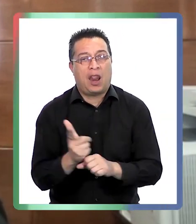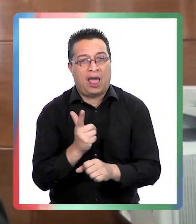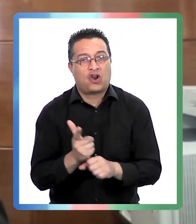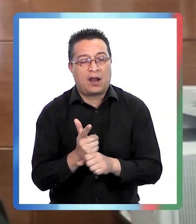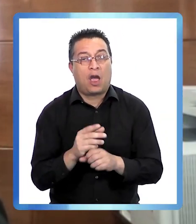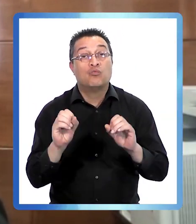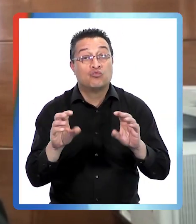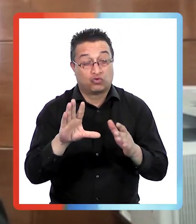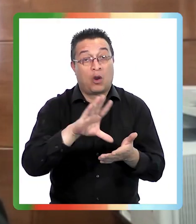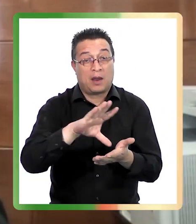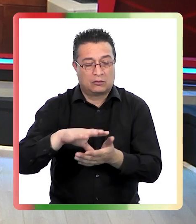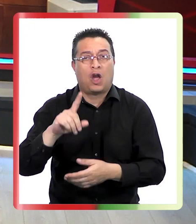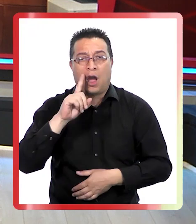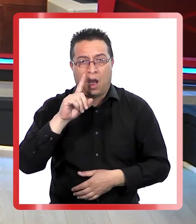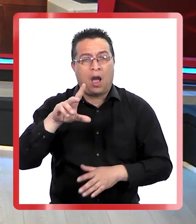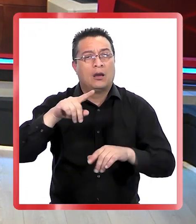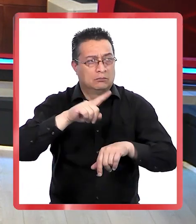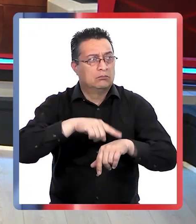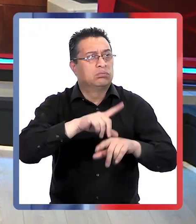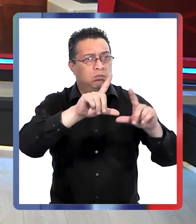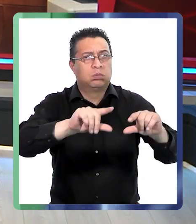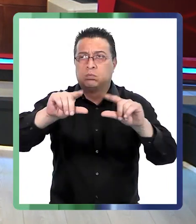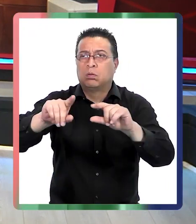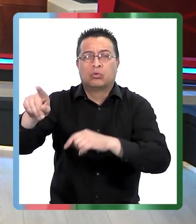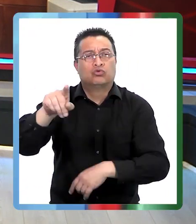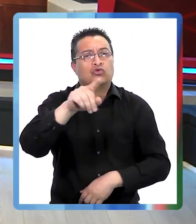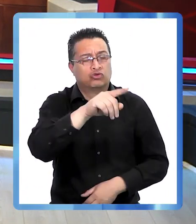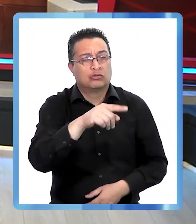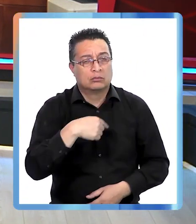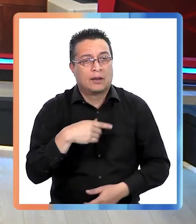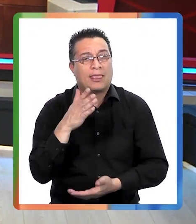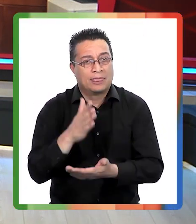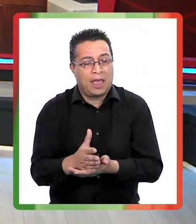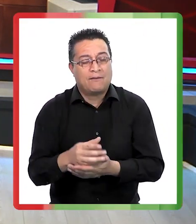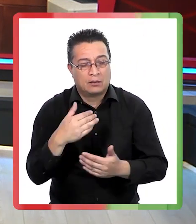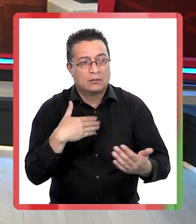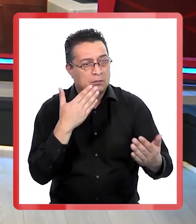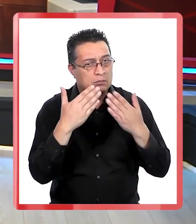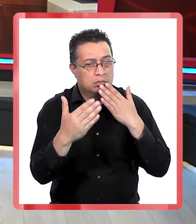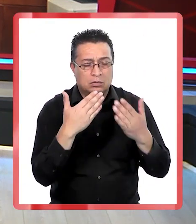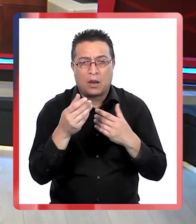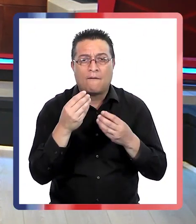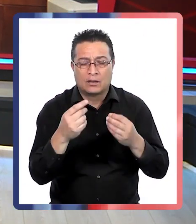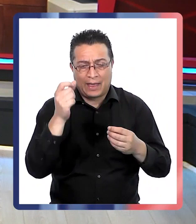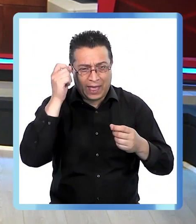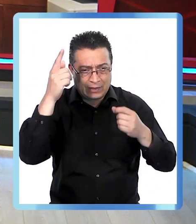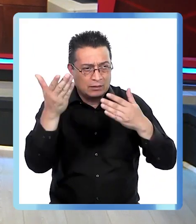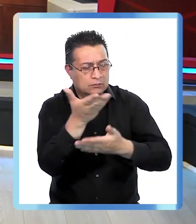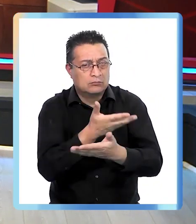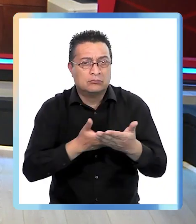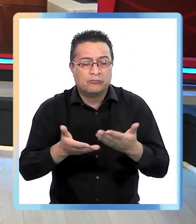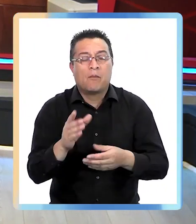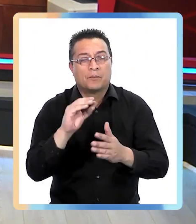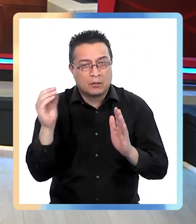laborales. Y muchos países ya tienen jornadas laborales más reducidas, pero tenemos que llegar a través del diálogo, ¿cierto?, un buen entendimiento para